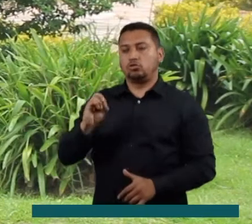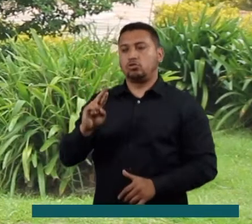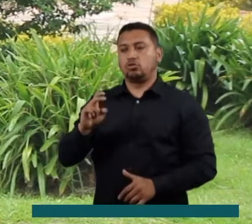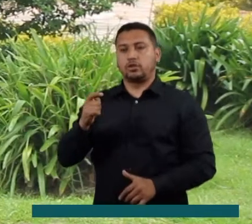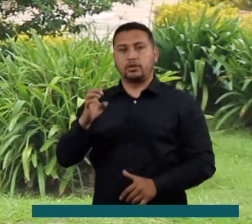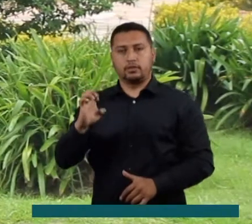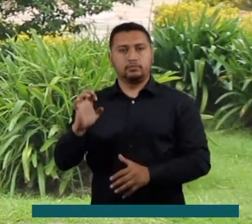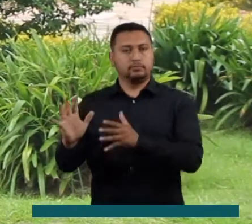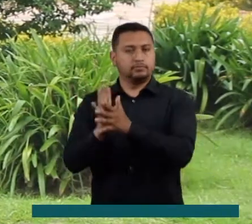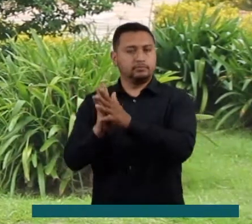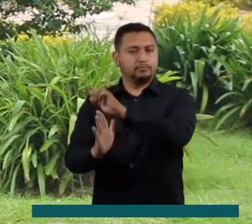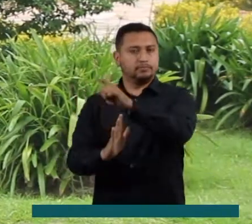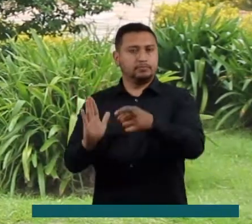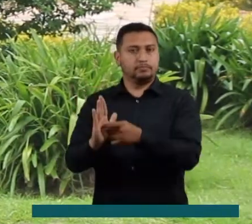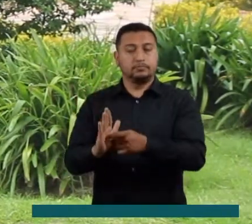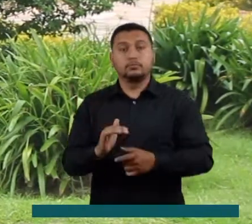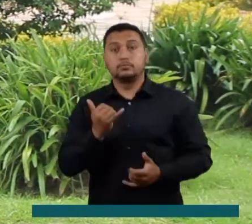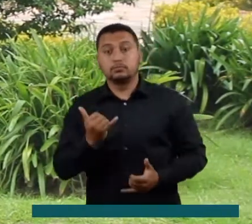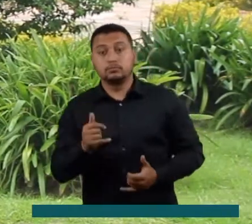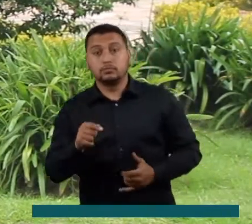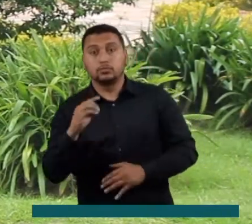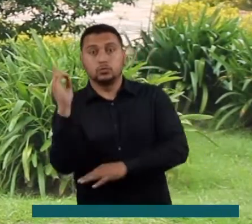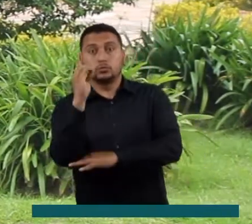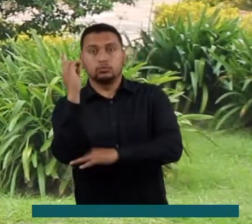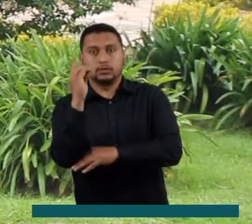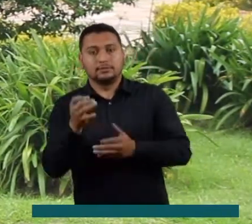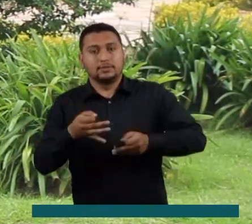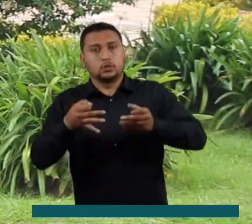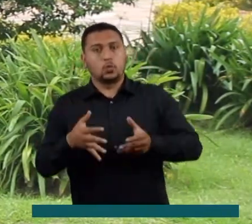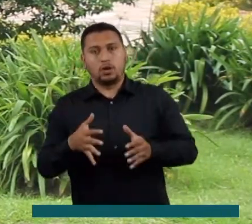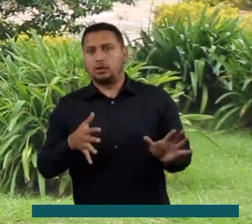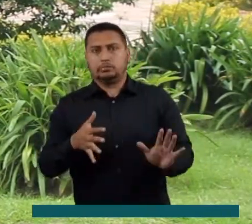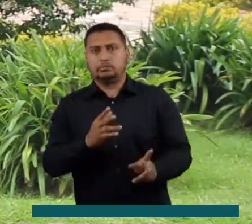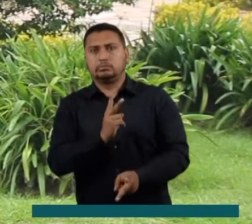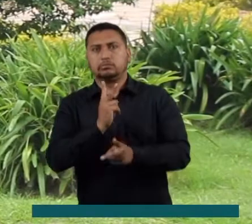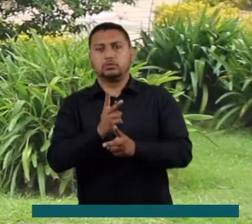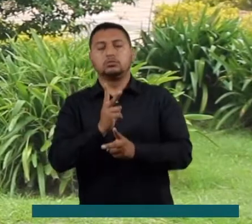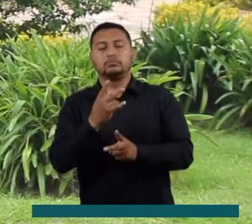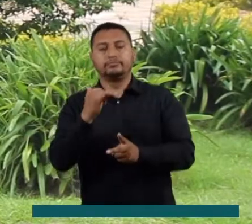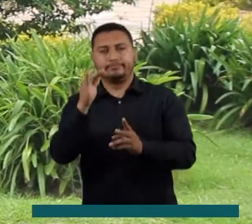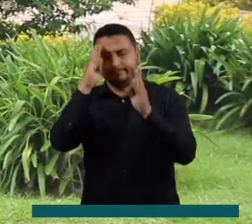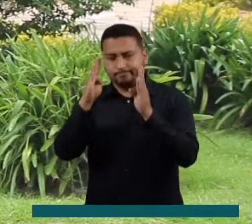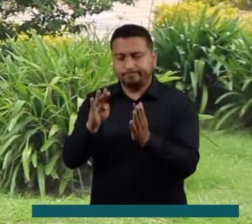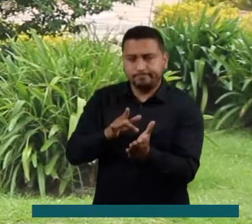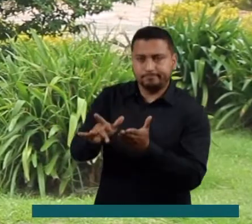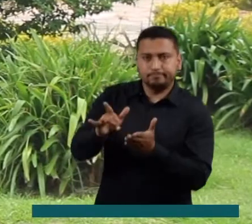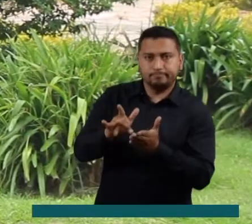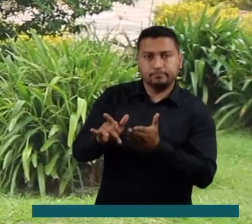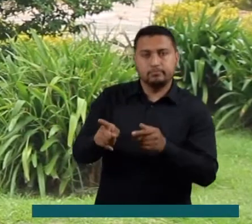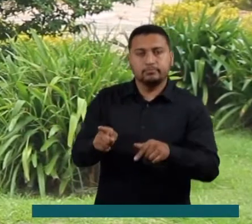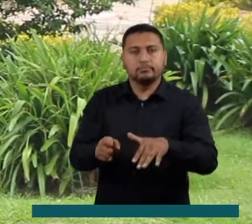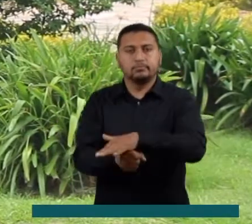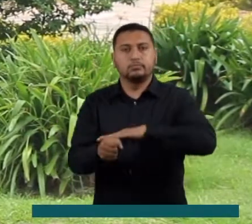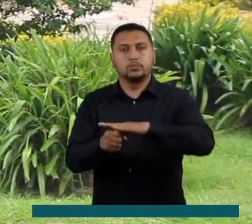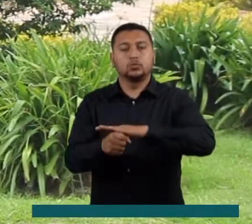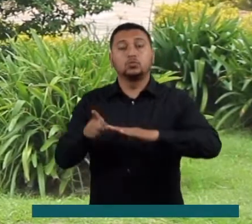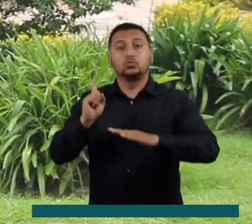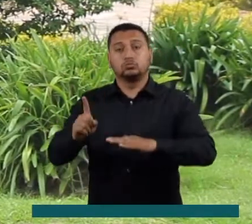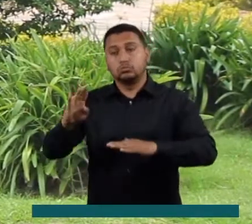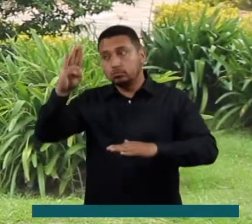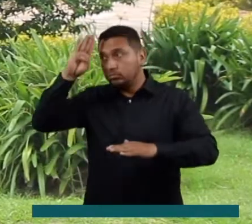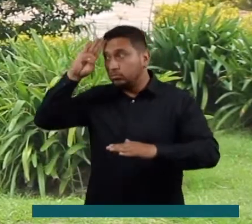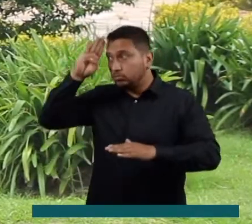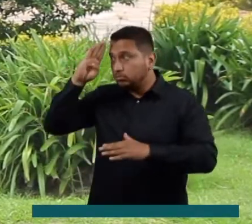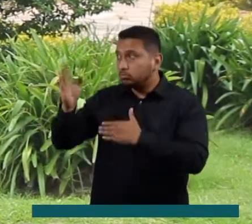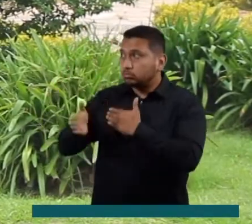La ciudad de Duitama vive una ola de inseguridad que ha encendido las alarmas. La situación es crítica porque, de acuerdo con las autoridades, solo hay 3